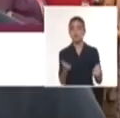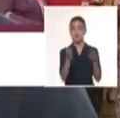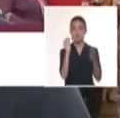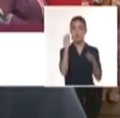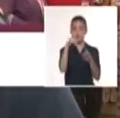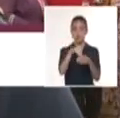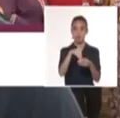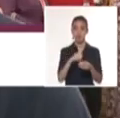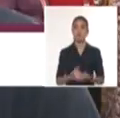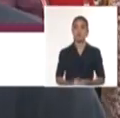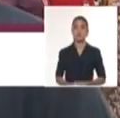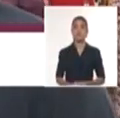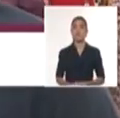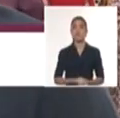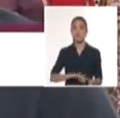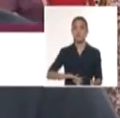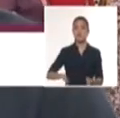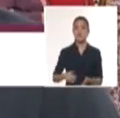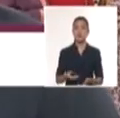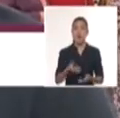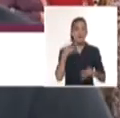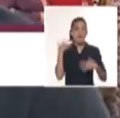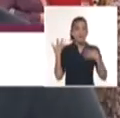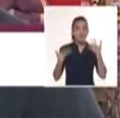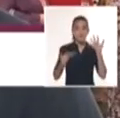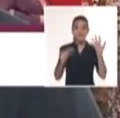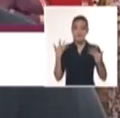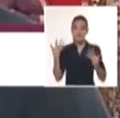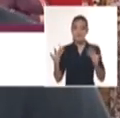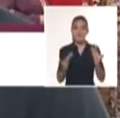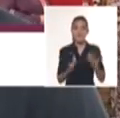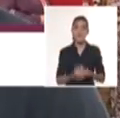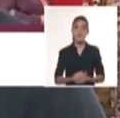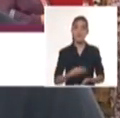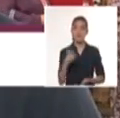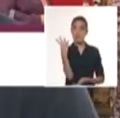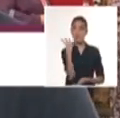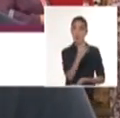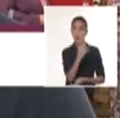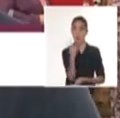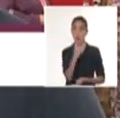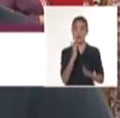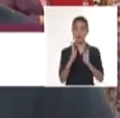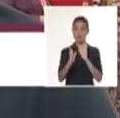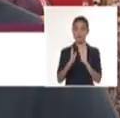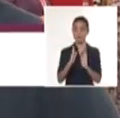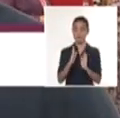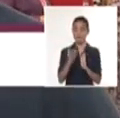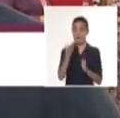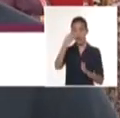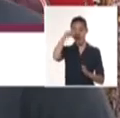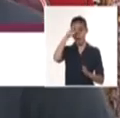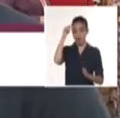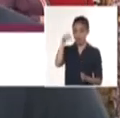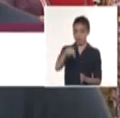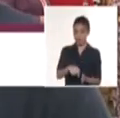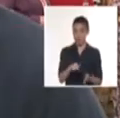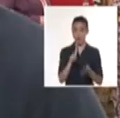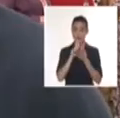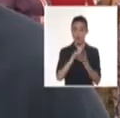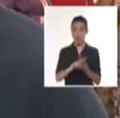muy feliz de estar acá de nuevo. Este es mi cuarta vez en Cuba, mi cuarta vez en el Coloquio Internacional Patria, y decir